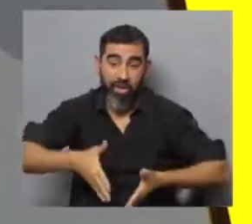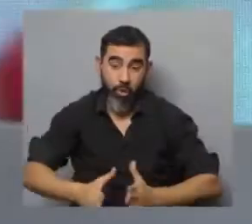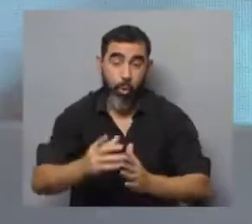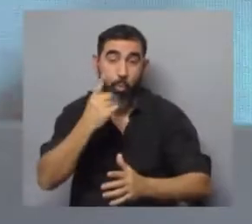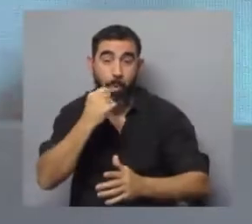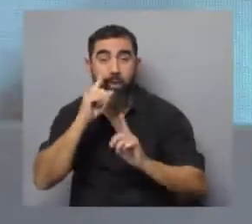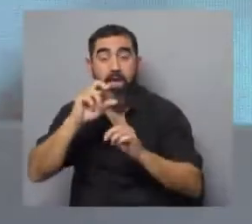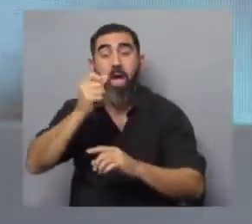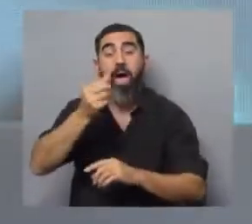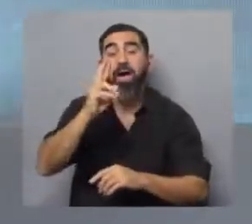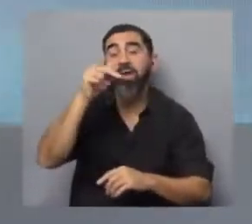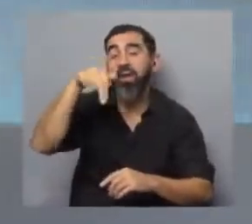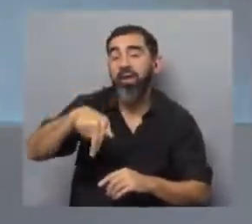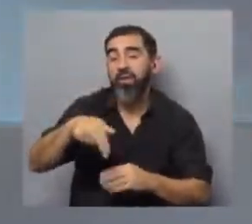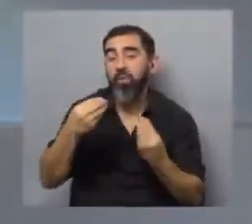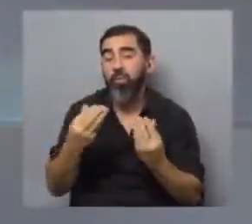Bueno,